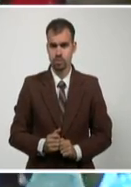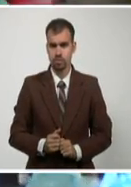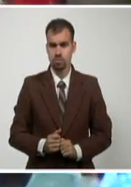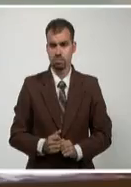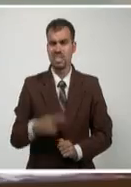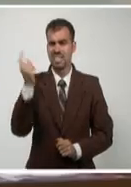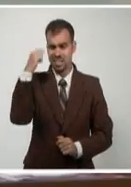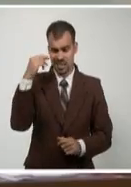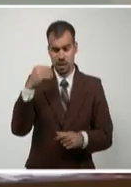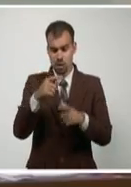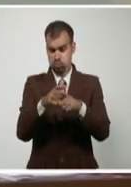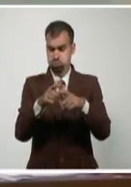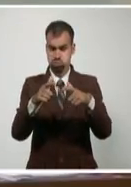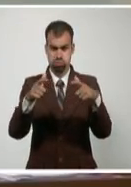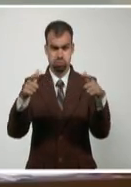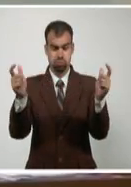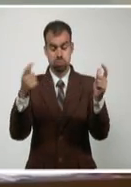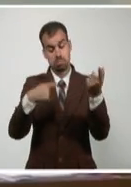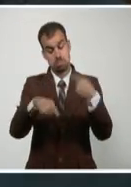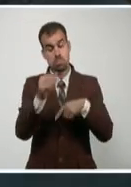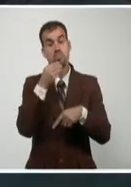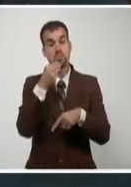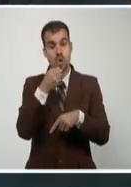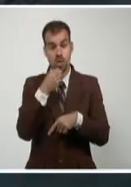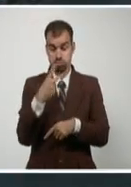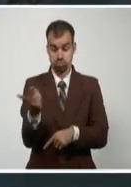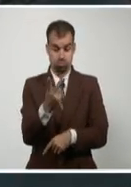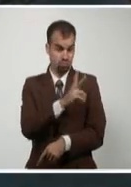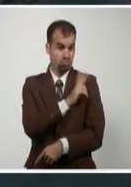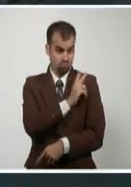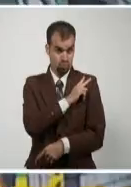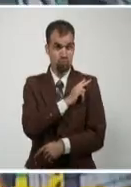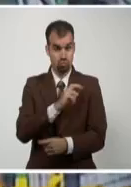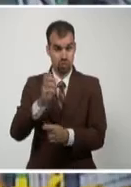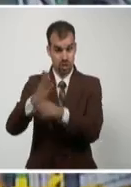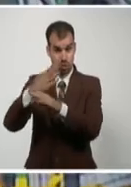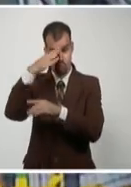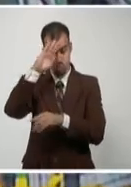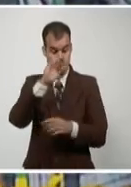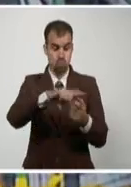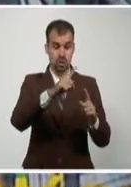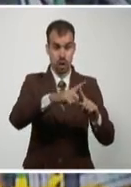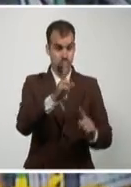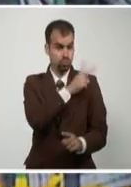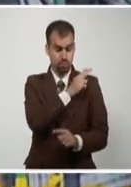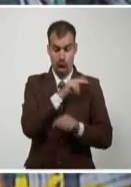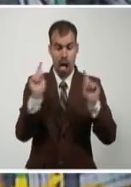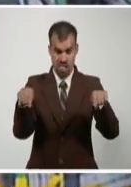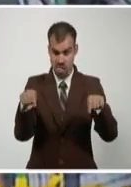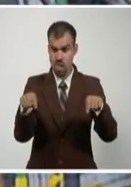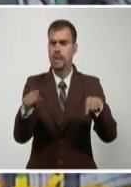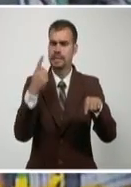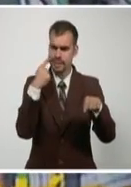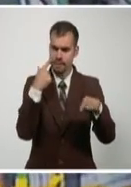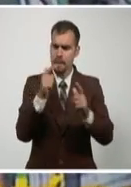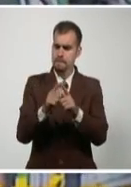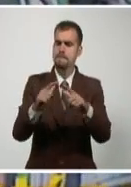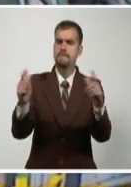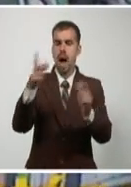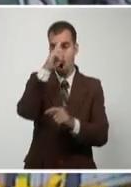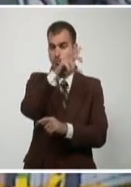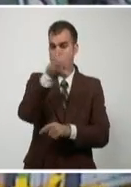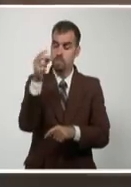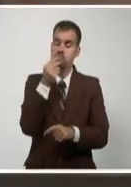en los próximos días, sus máximas autoridades aseguran que se amplían las capacidades hospitalarias para garantizar la